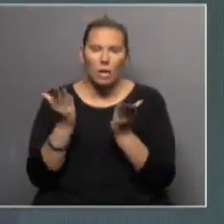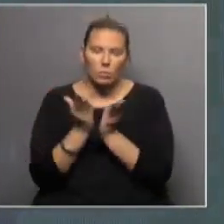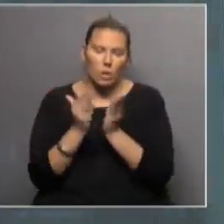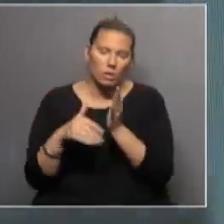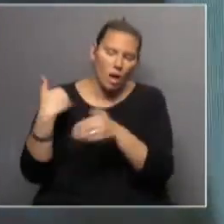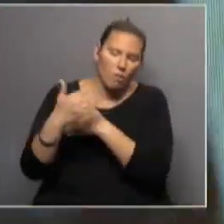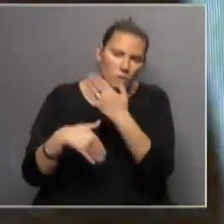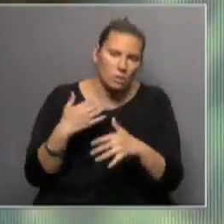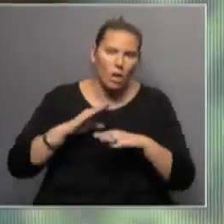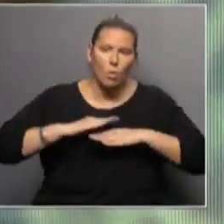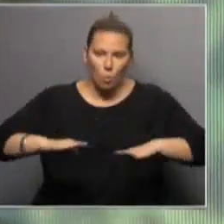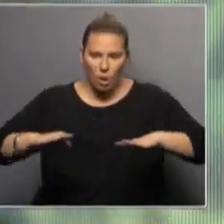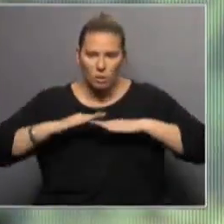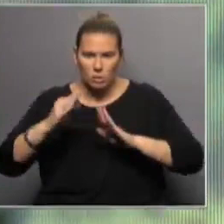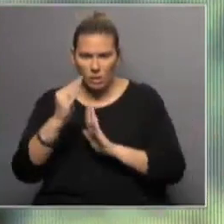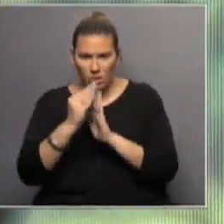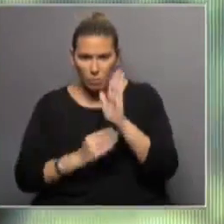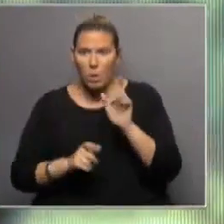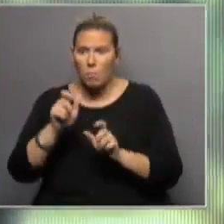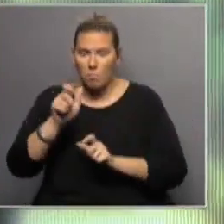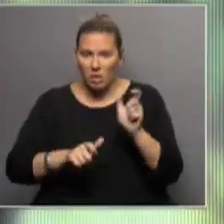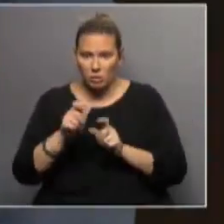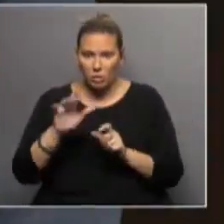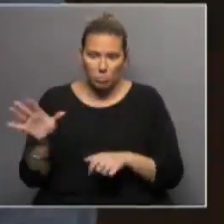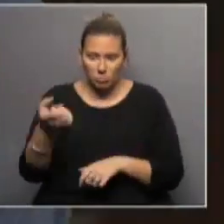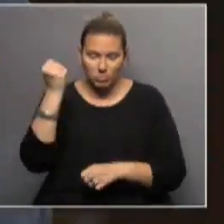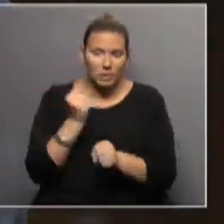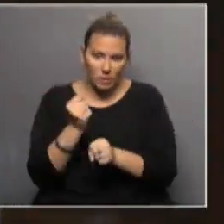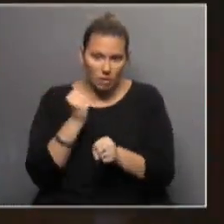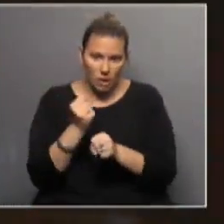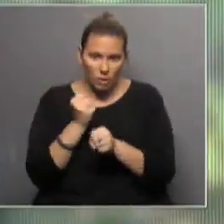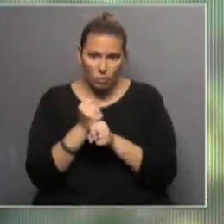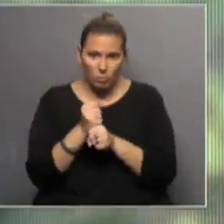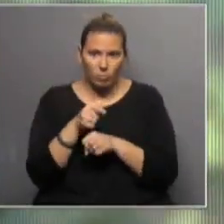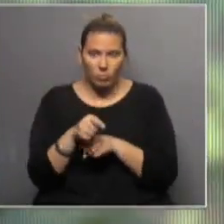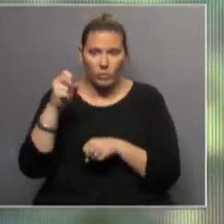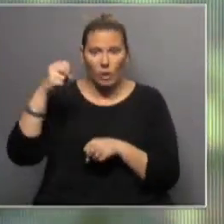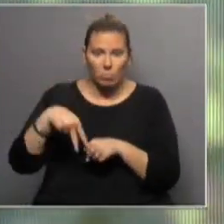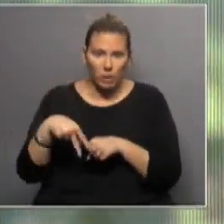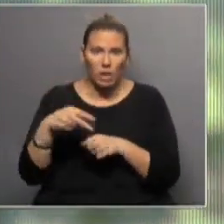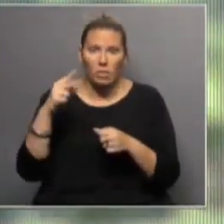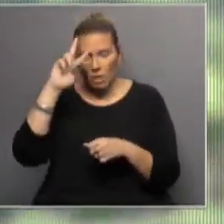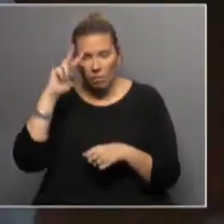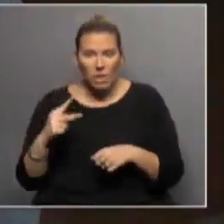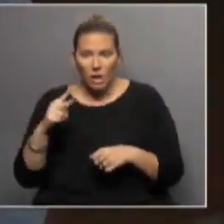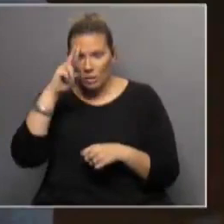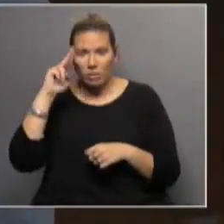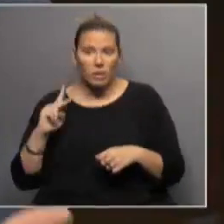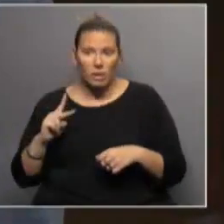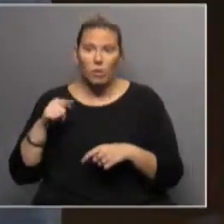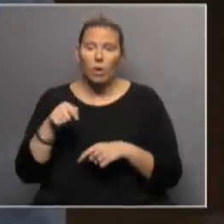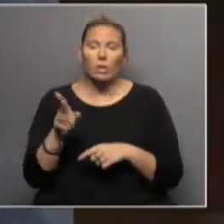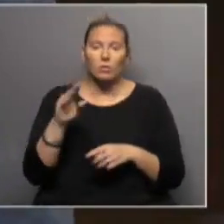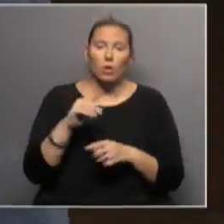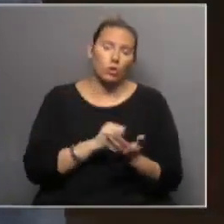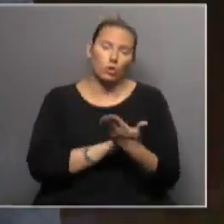se le da trabajo a todos. O sea, se inscribe gente para conseguir trabajo en este plan de verano, de estas distintas actividades. Y ese programa de verano abarca todo